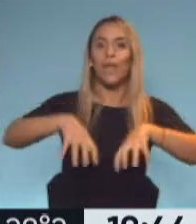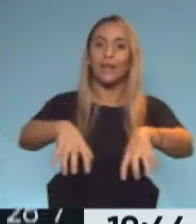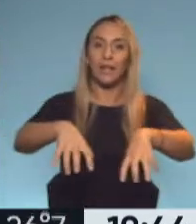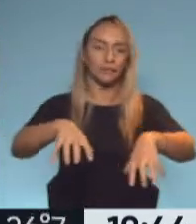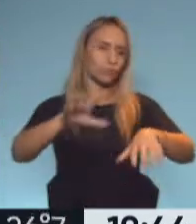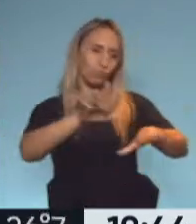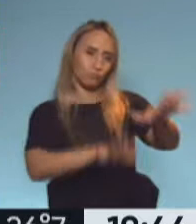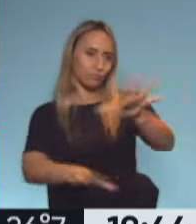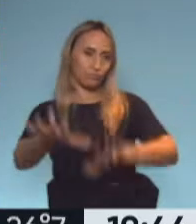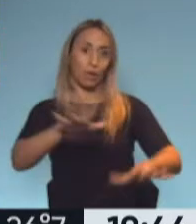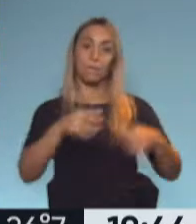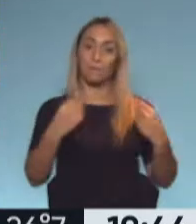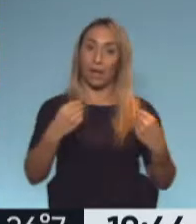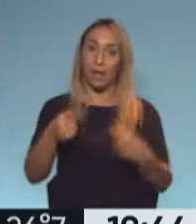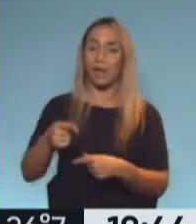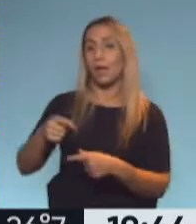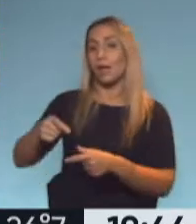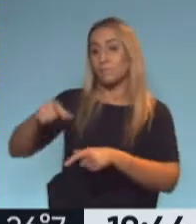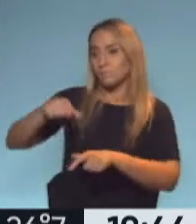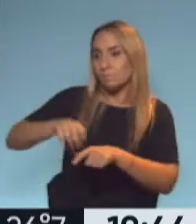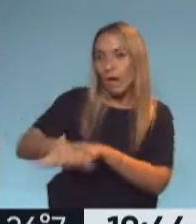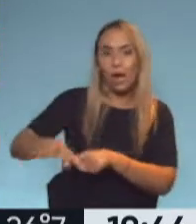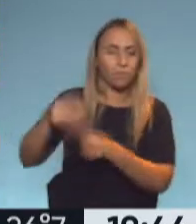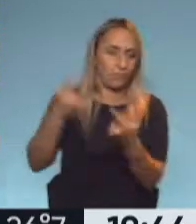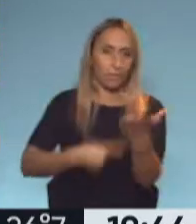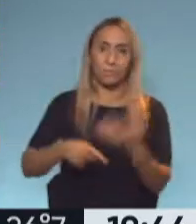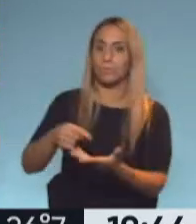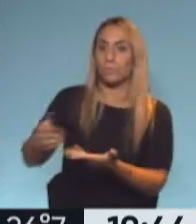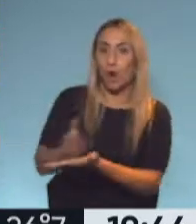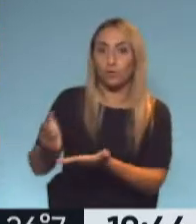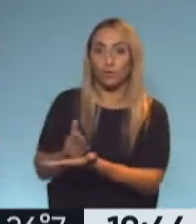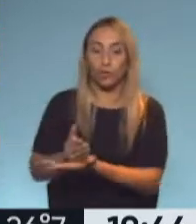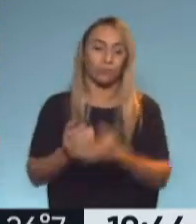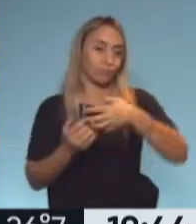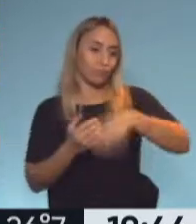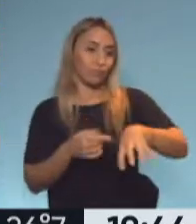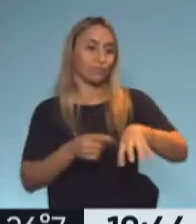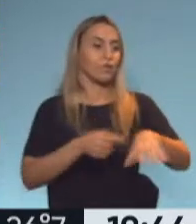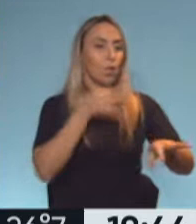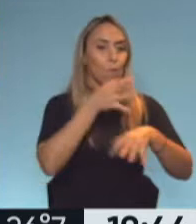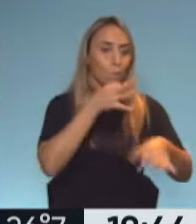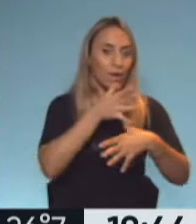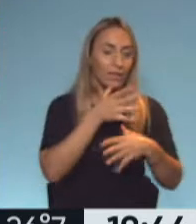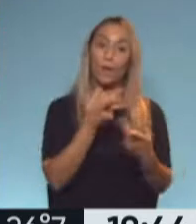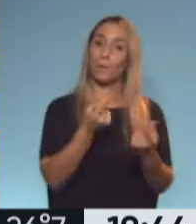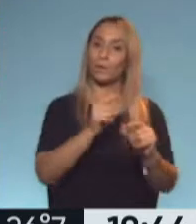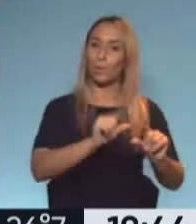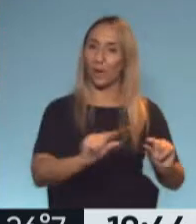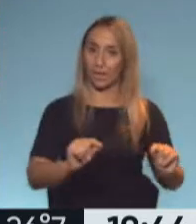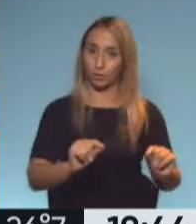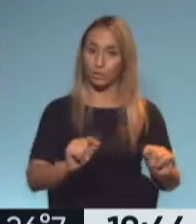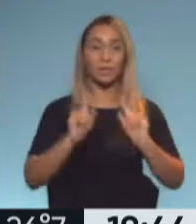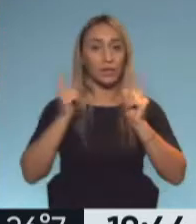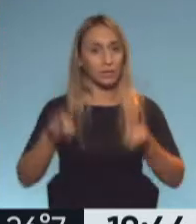medianos productores provean a centros urbanos con valores accesibles, y apuntando